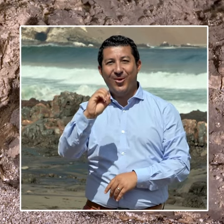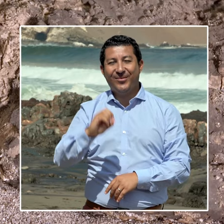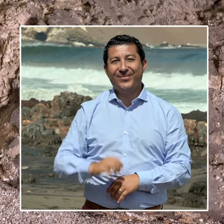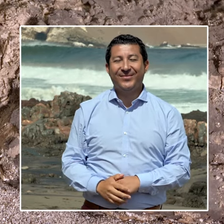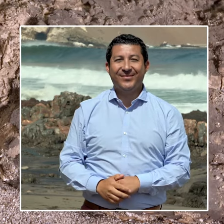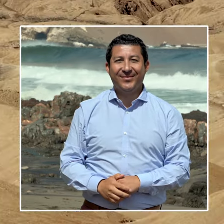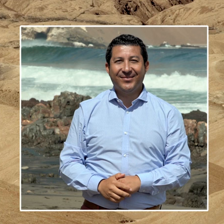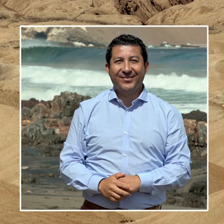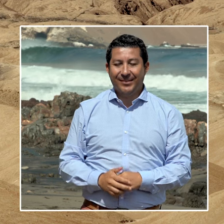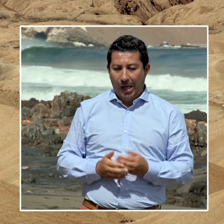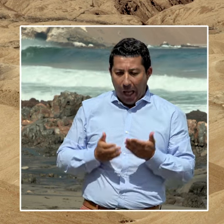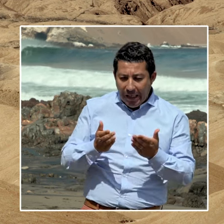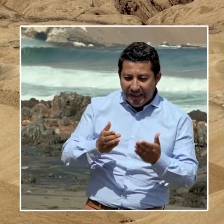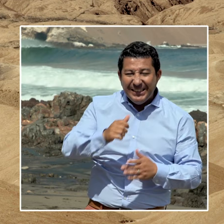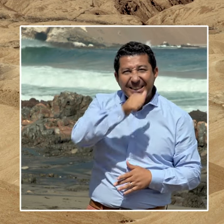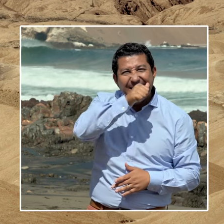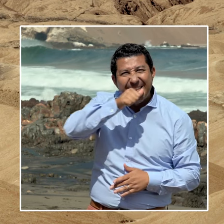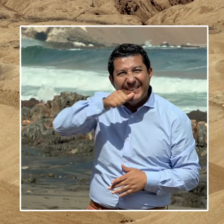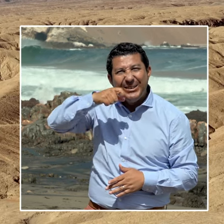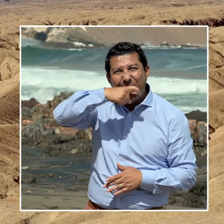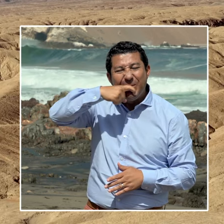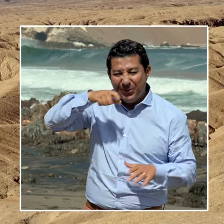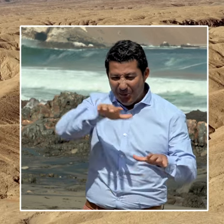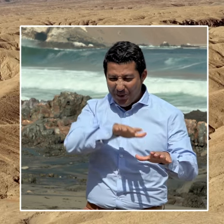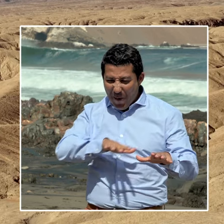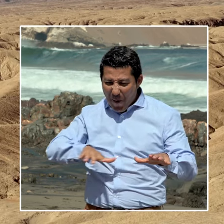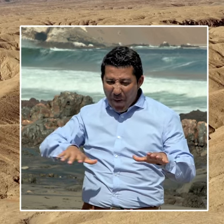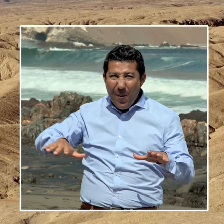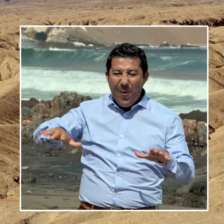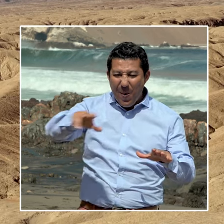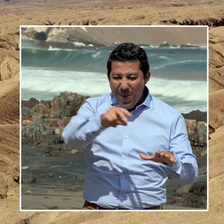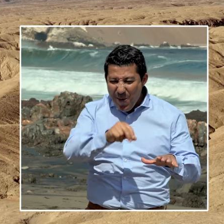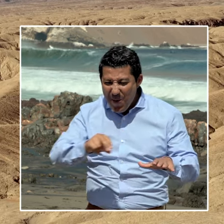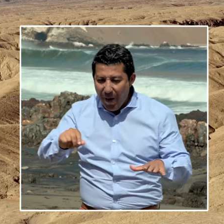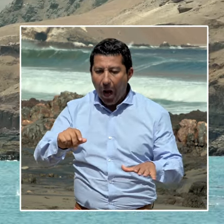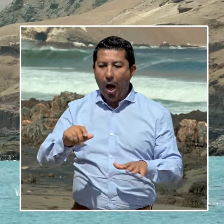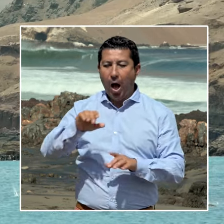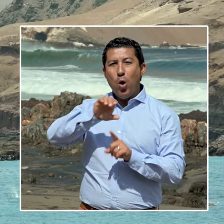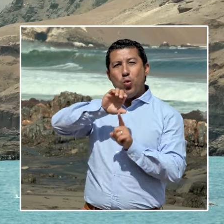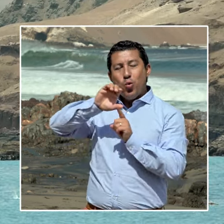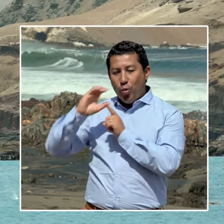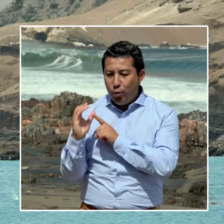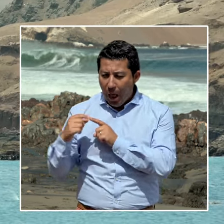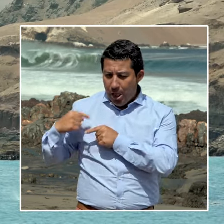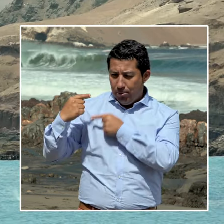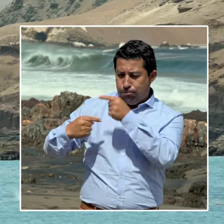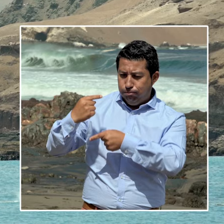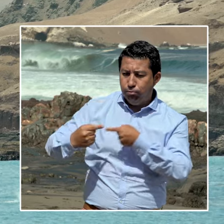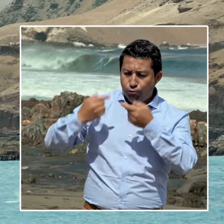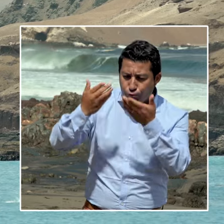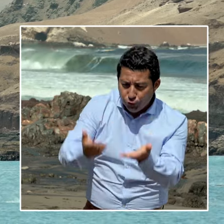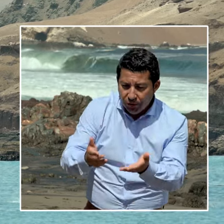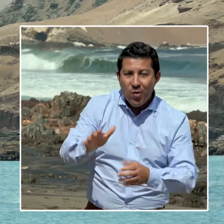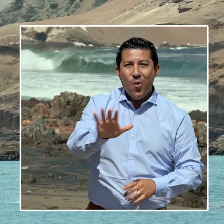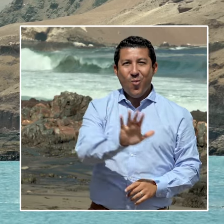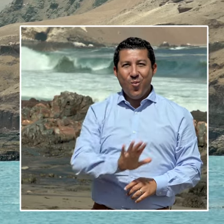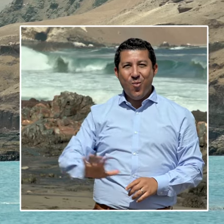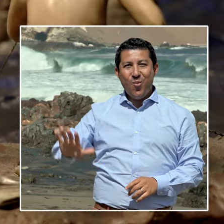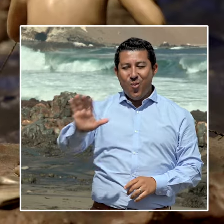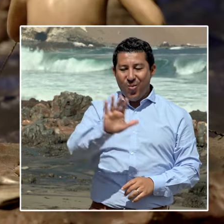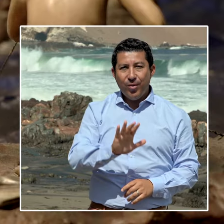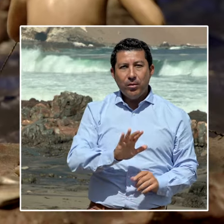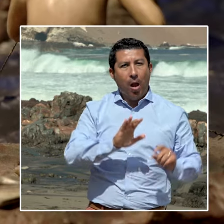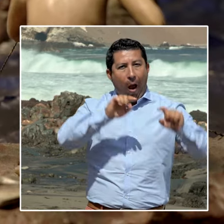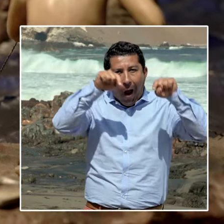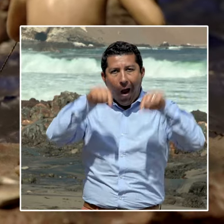gracias a la salinidad y sequedad del desierto el legado de esta cultura se ha conservado en el tiempo